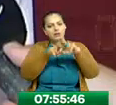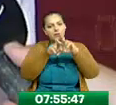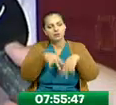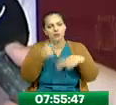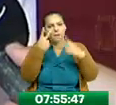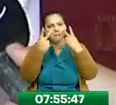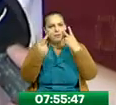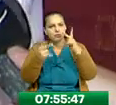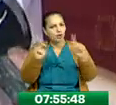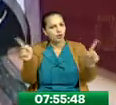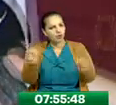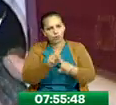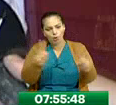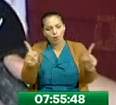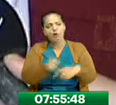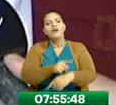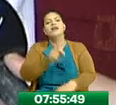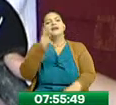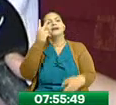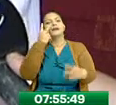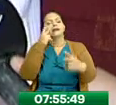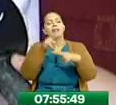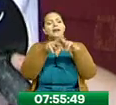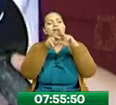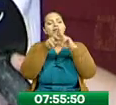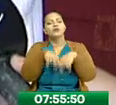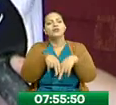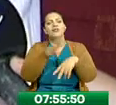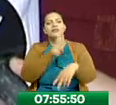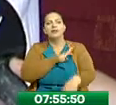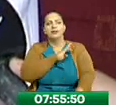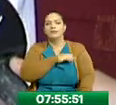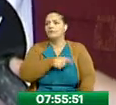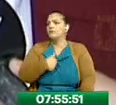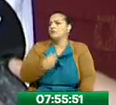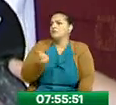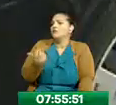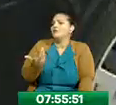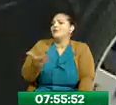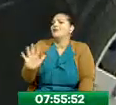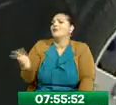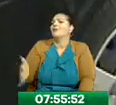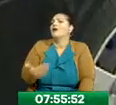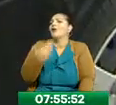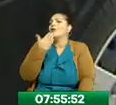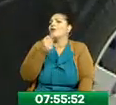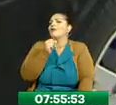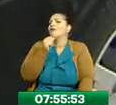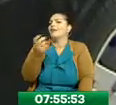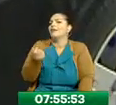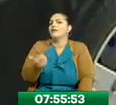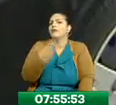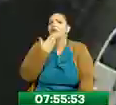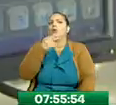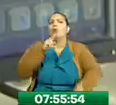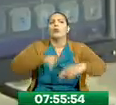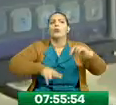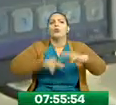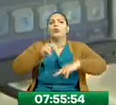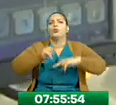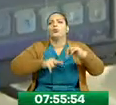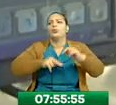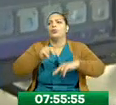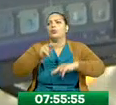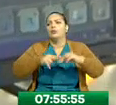Los recursos no hay. Mínimo deben de tener 4.000 o 5.000 vehículos de revisión al año. Pero si no tienen,